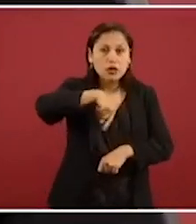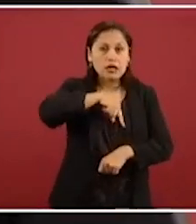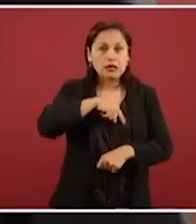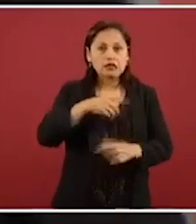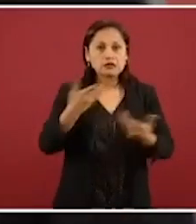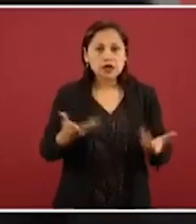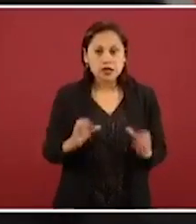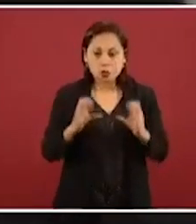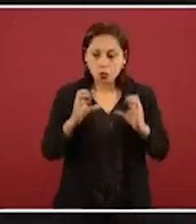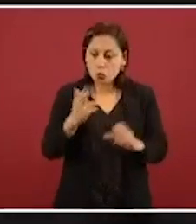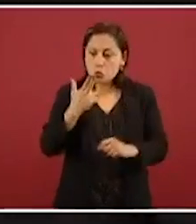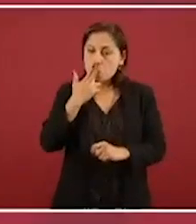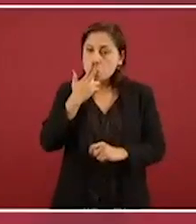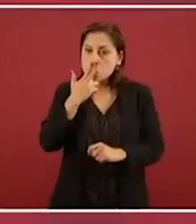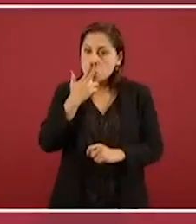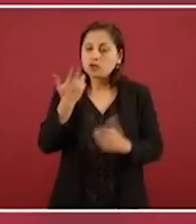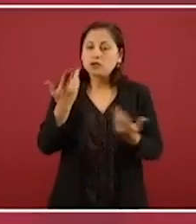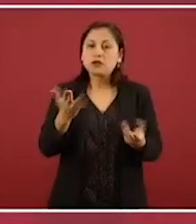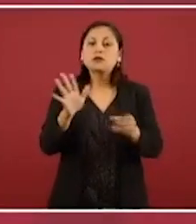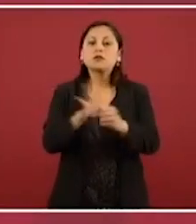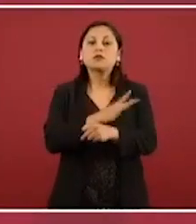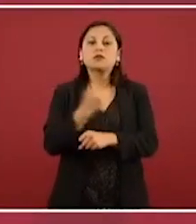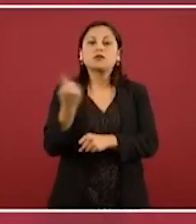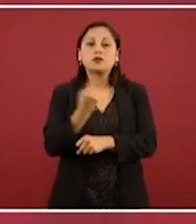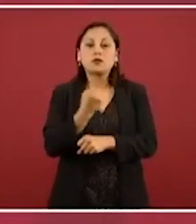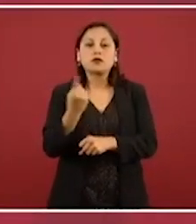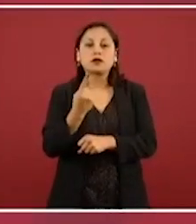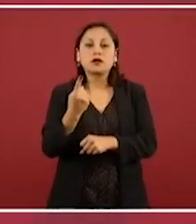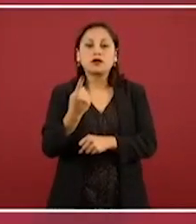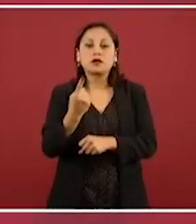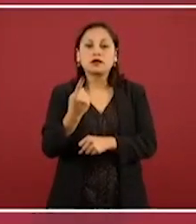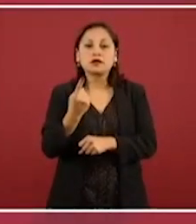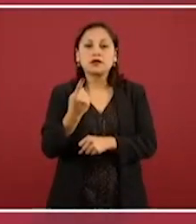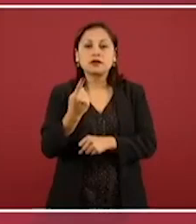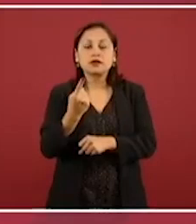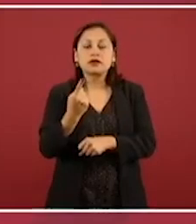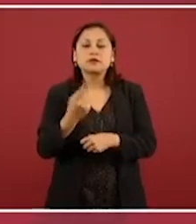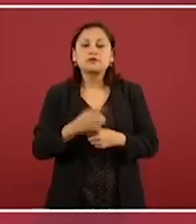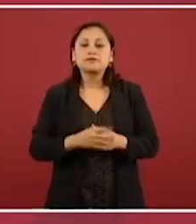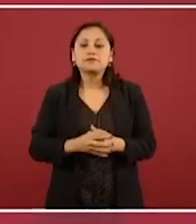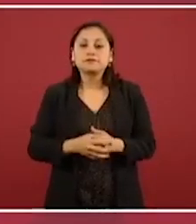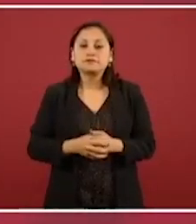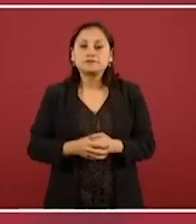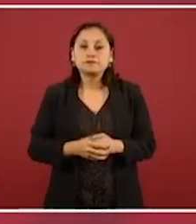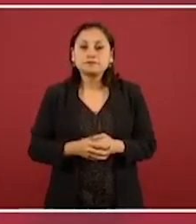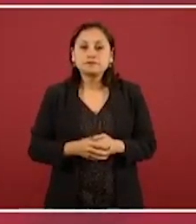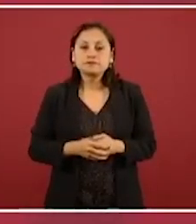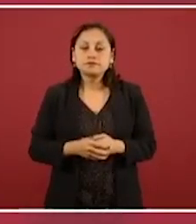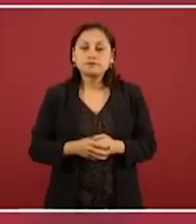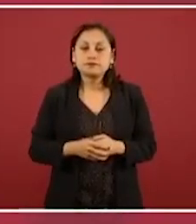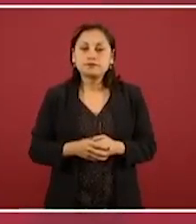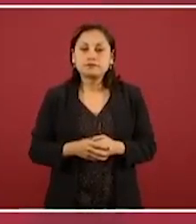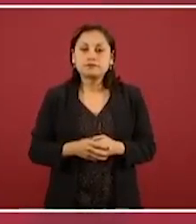Porque así garantizamos que no